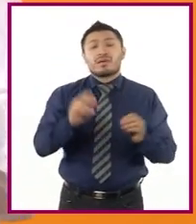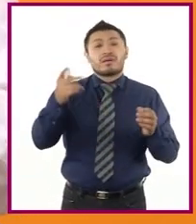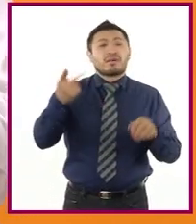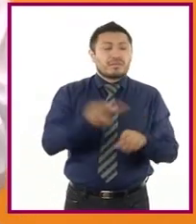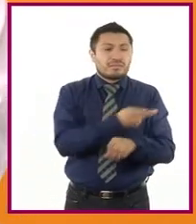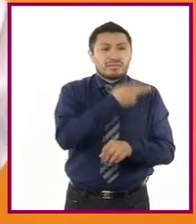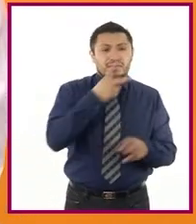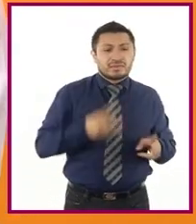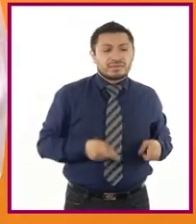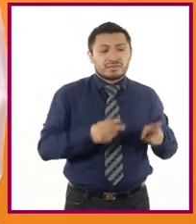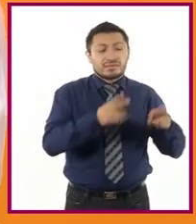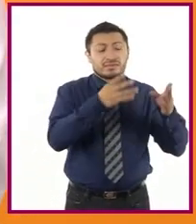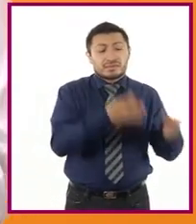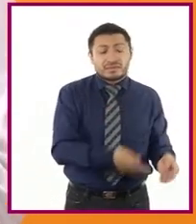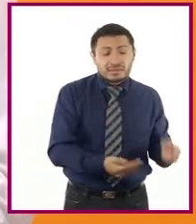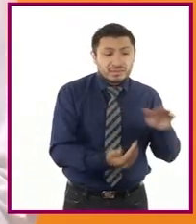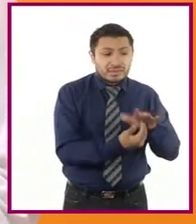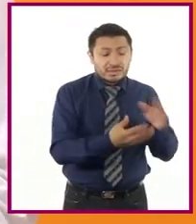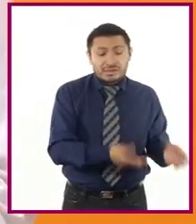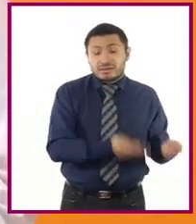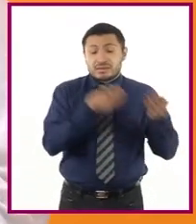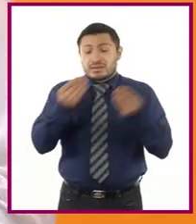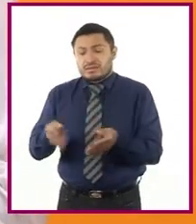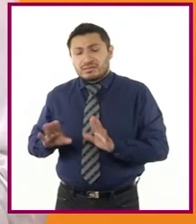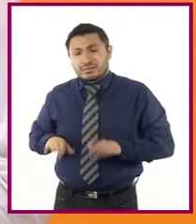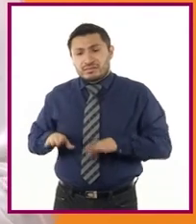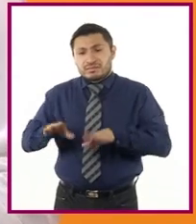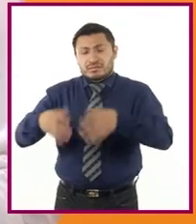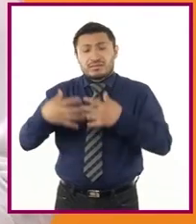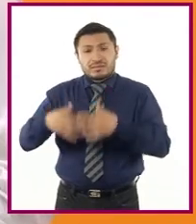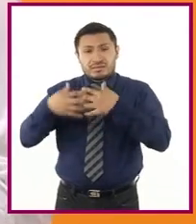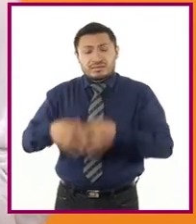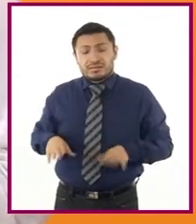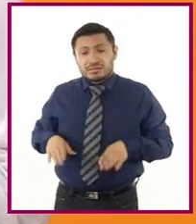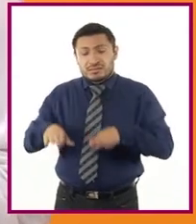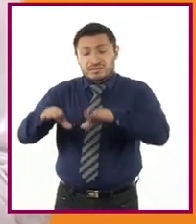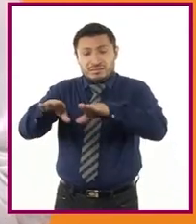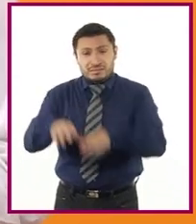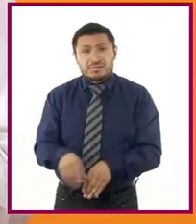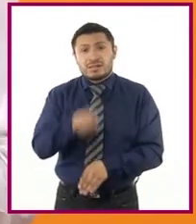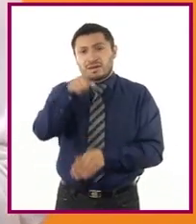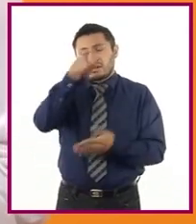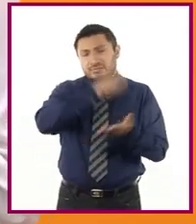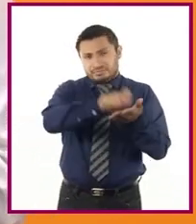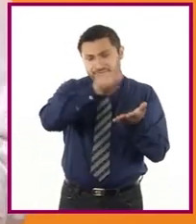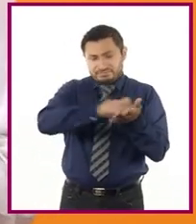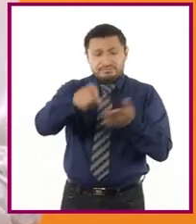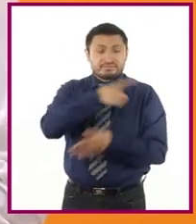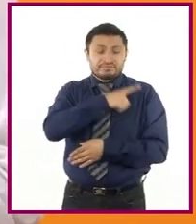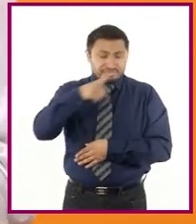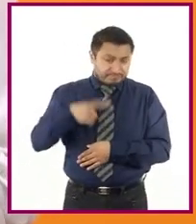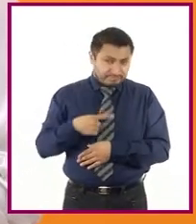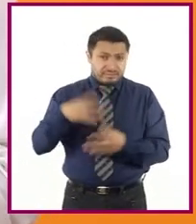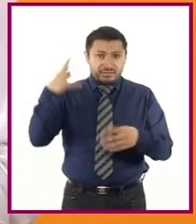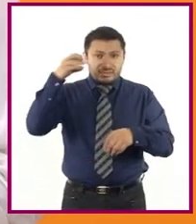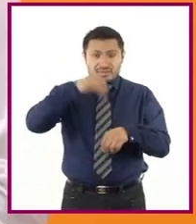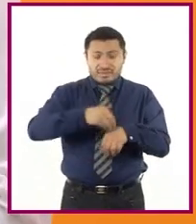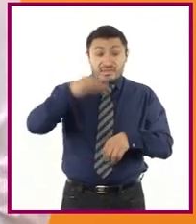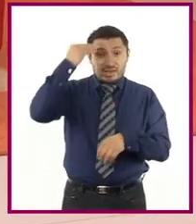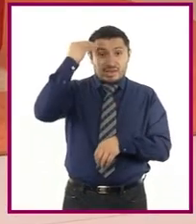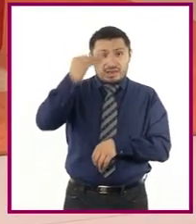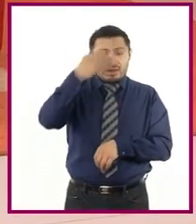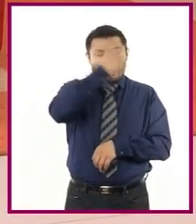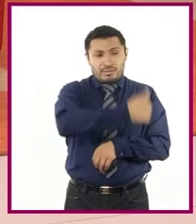tus cortes de una mesa a una máquina de coser, es necesario registrarlo junto con los tiempos de cada